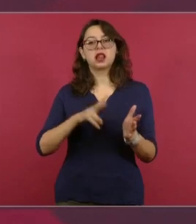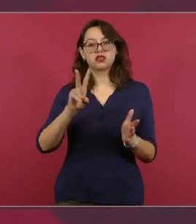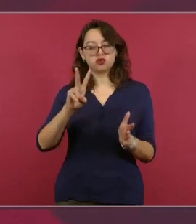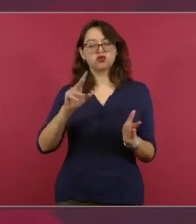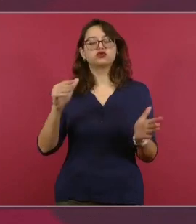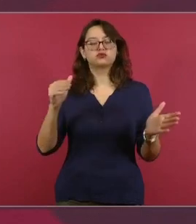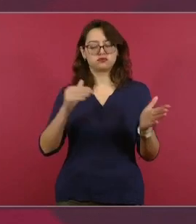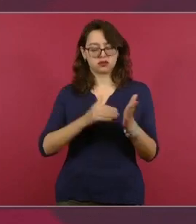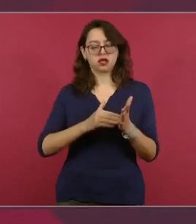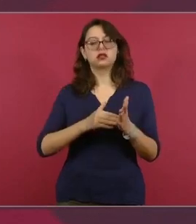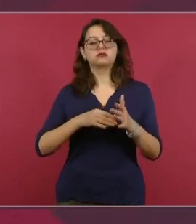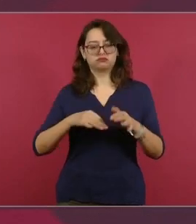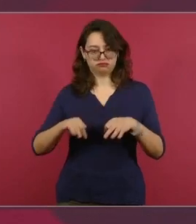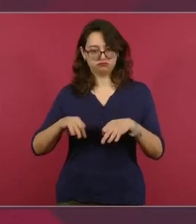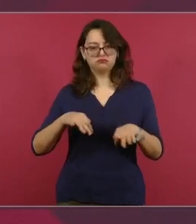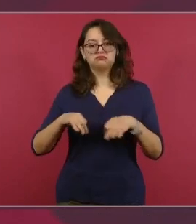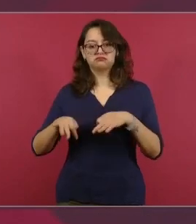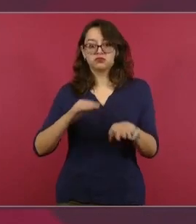equipos.